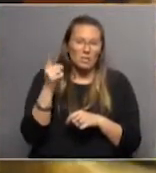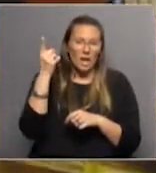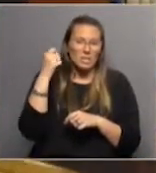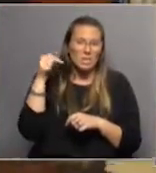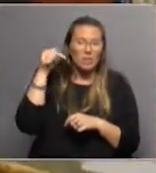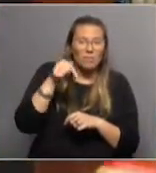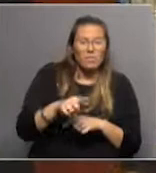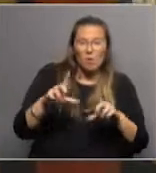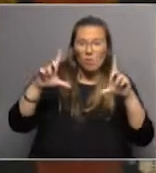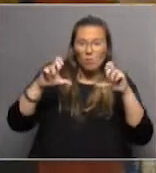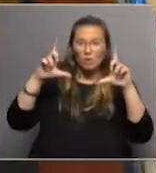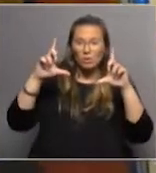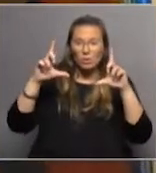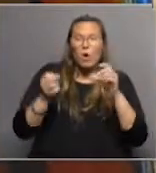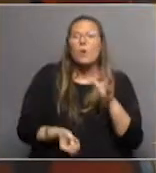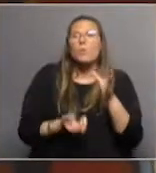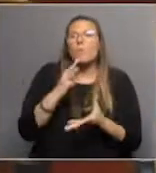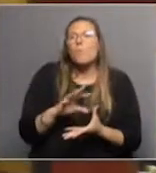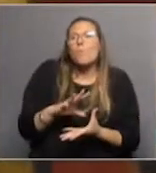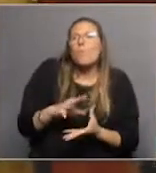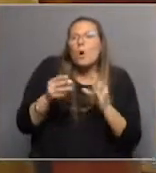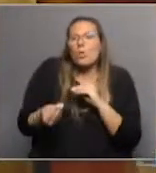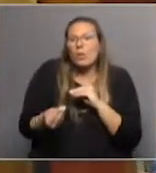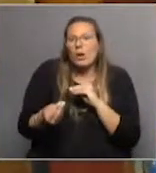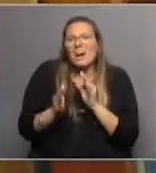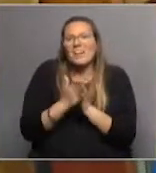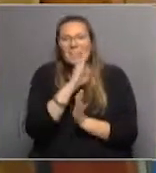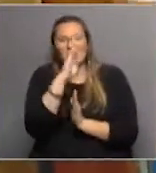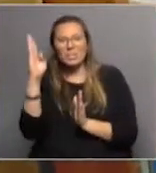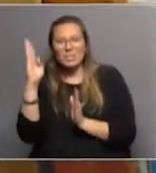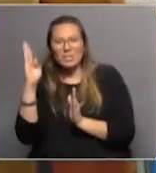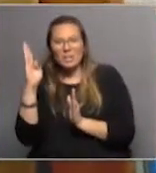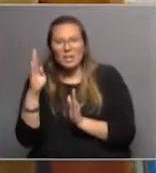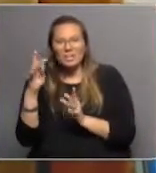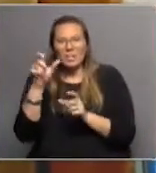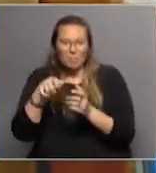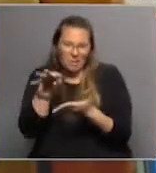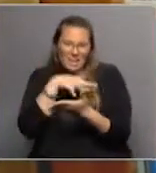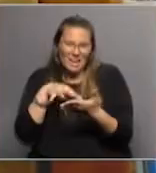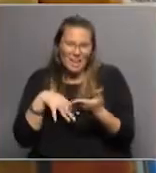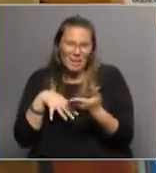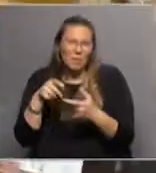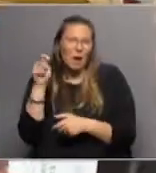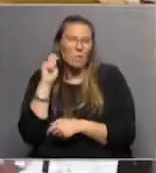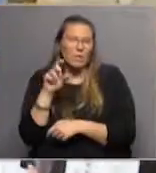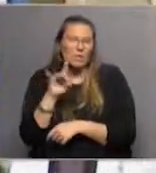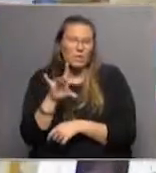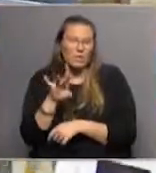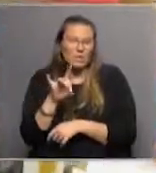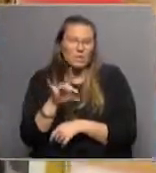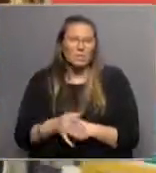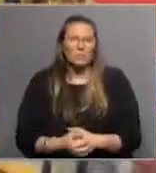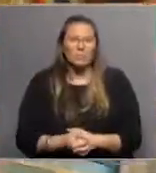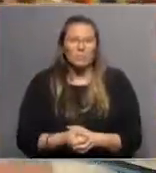sacar fotos para... Es la nueva moda, parece, incluir a la librería de las chiquilinas que leen para sus cumpleaños de 15.